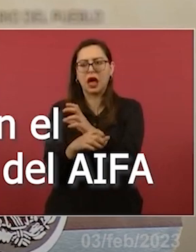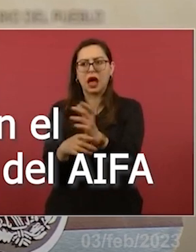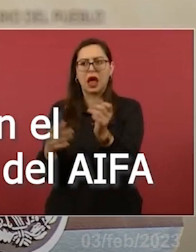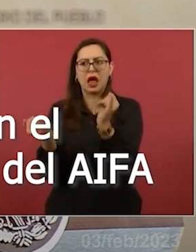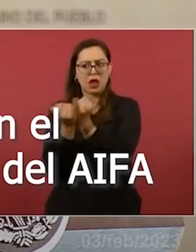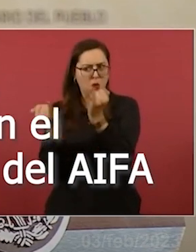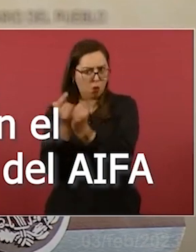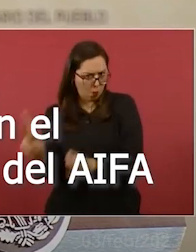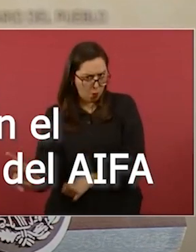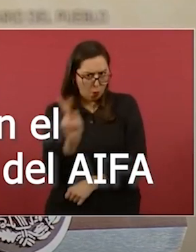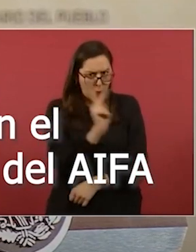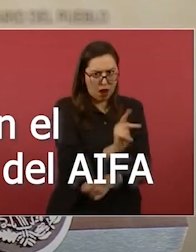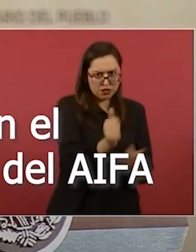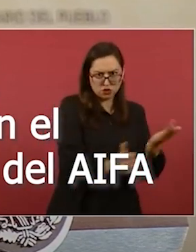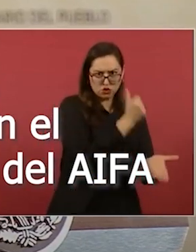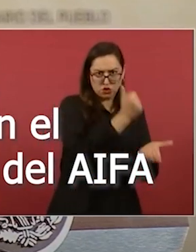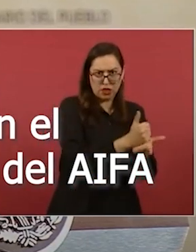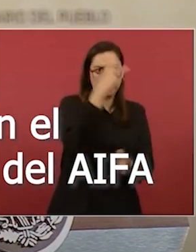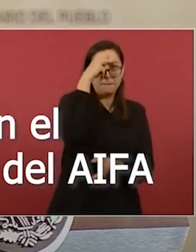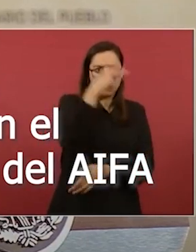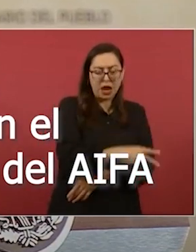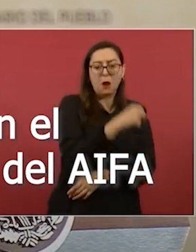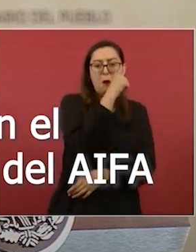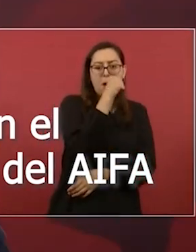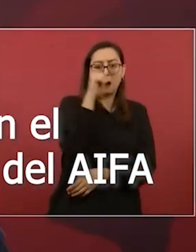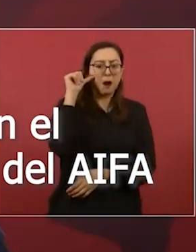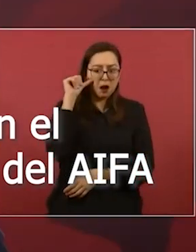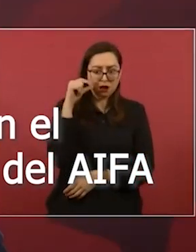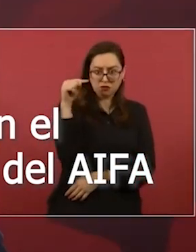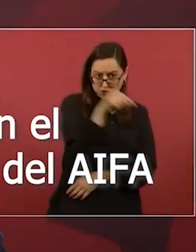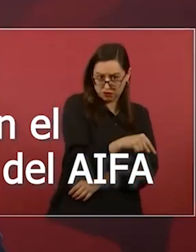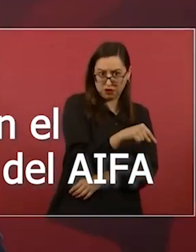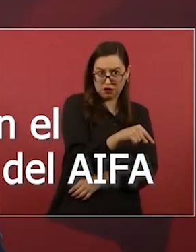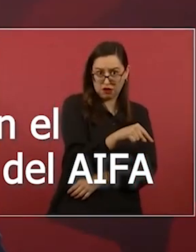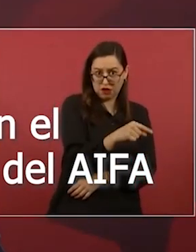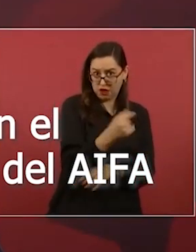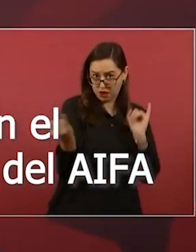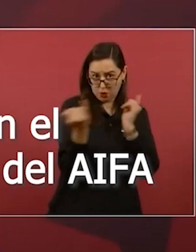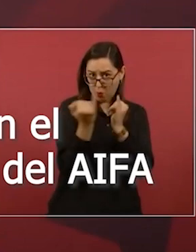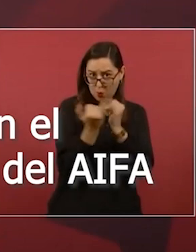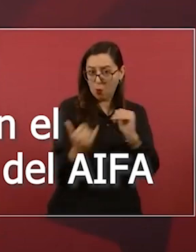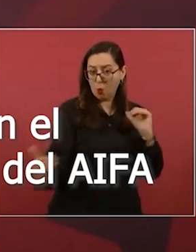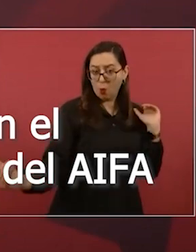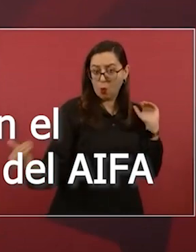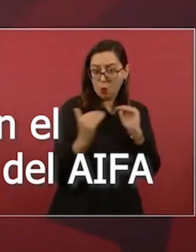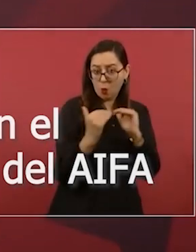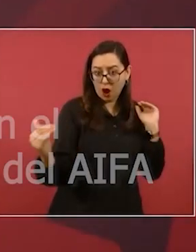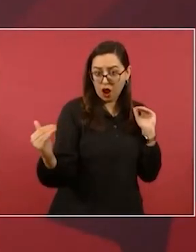a la capacidad que se tiene en el actual aeropuerto